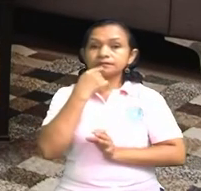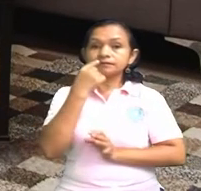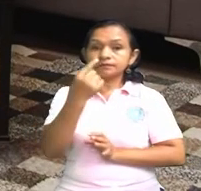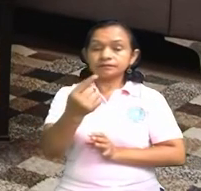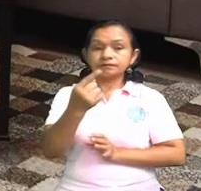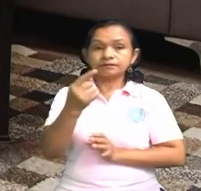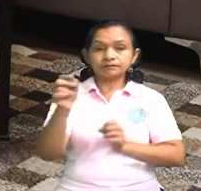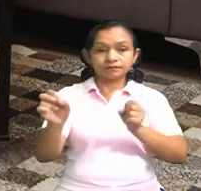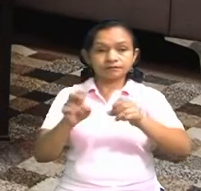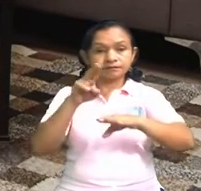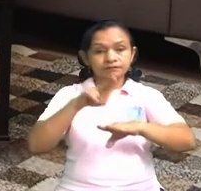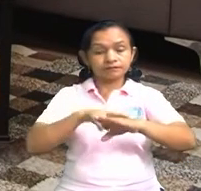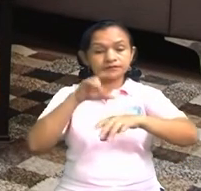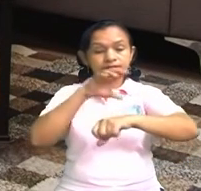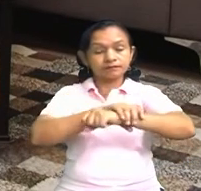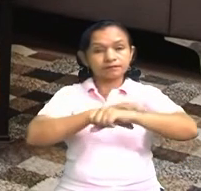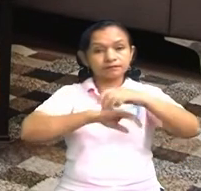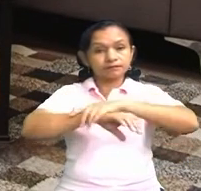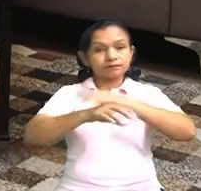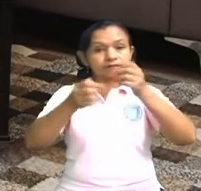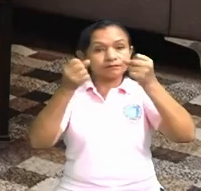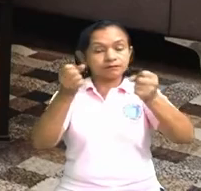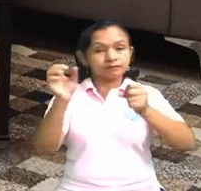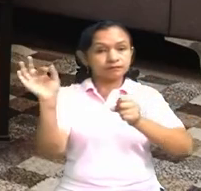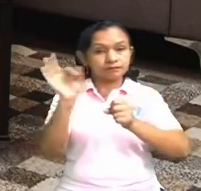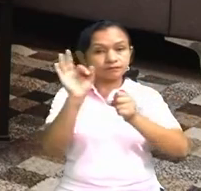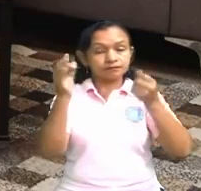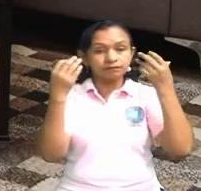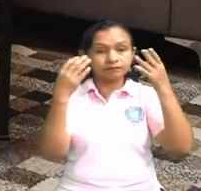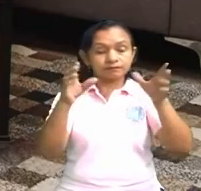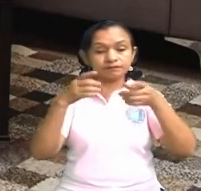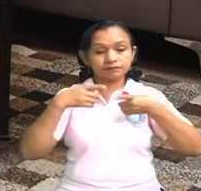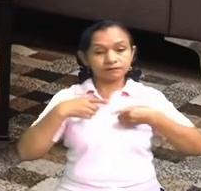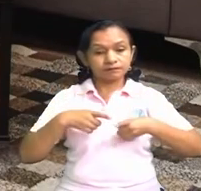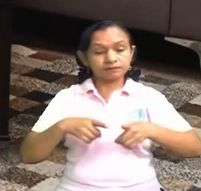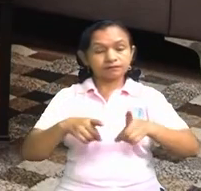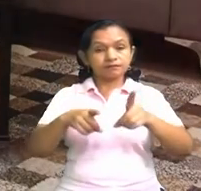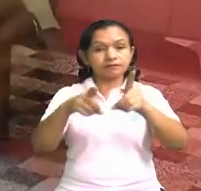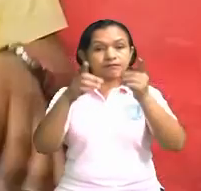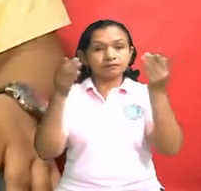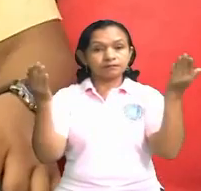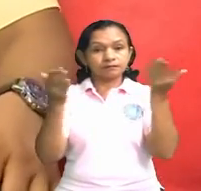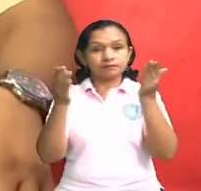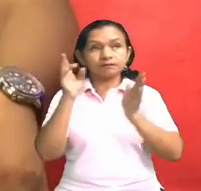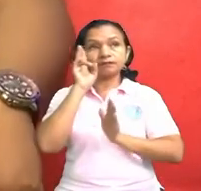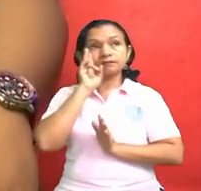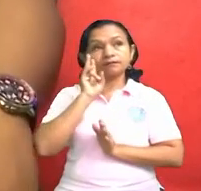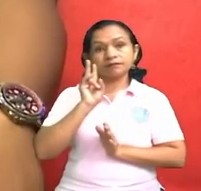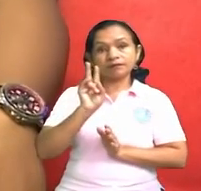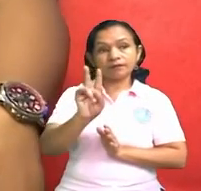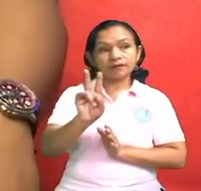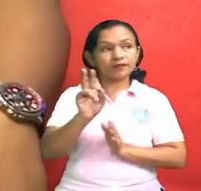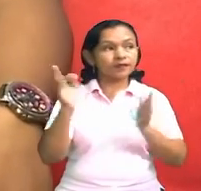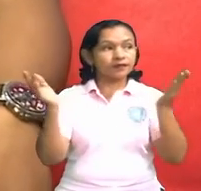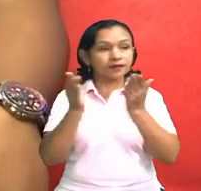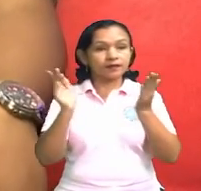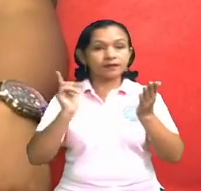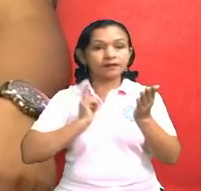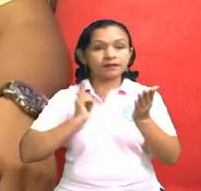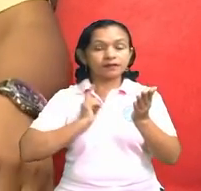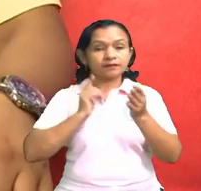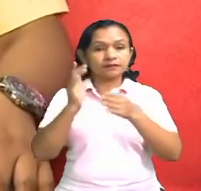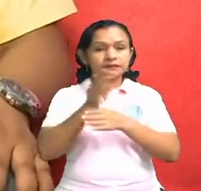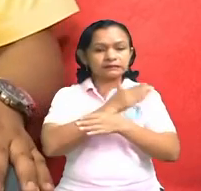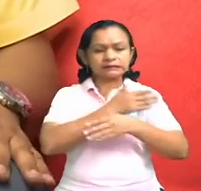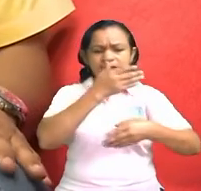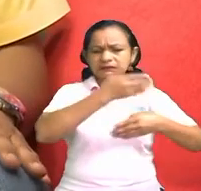mencionaba, el Sistema Nacional Penitenciario. Los procesos en principio de dignificación, porque obviamente lo vimos en pantalla, cómo se encontró toda